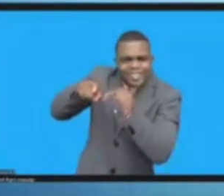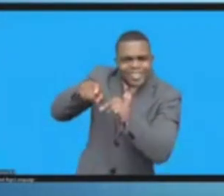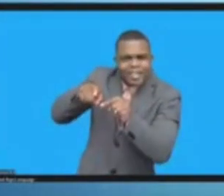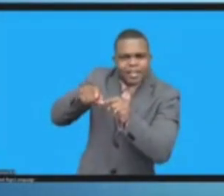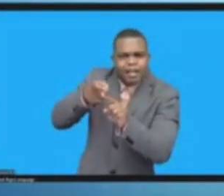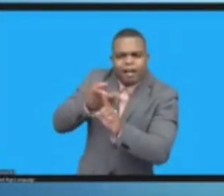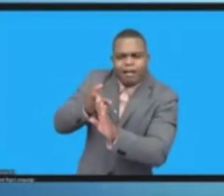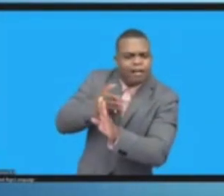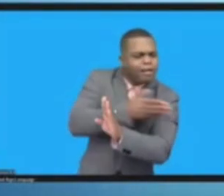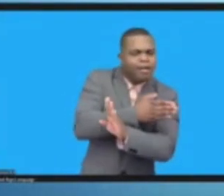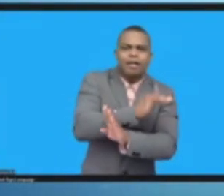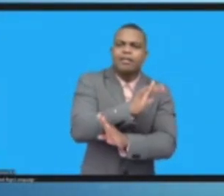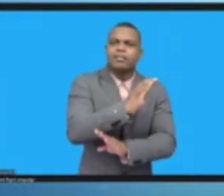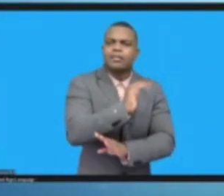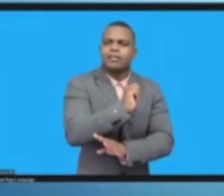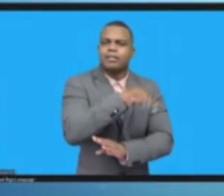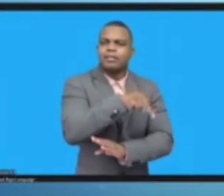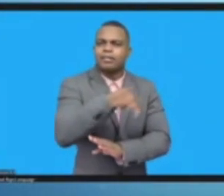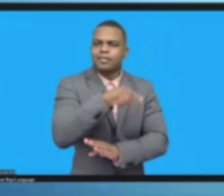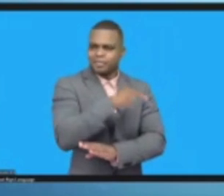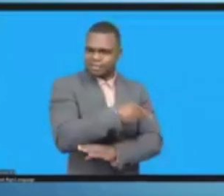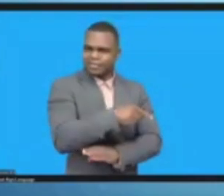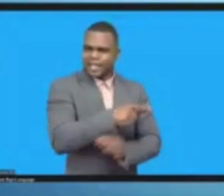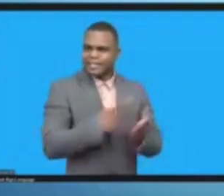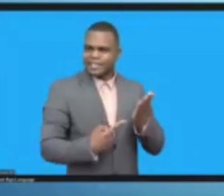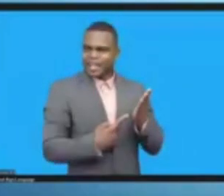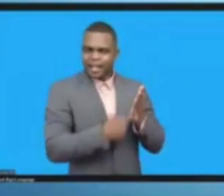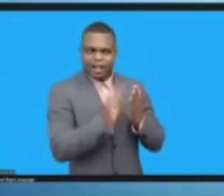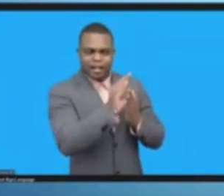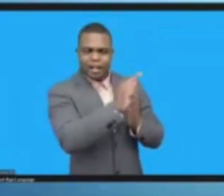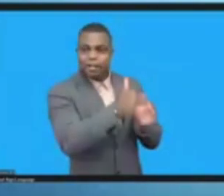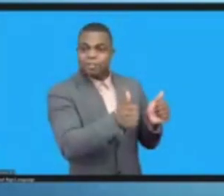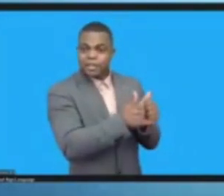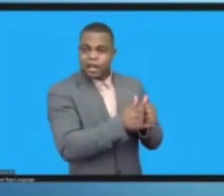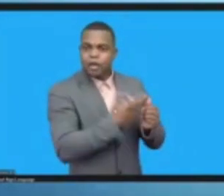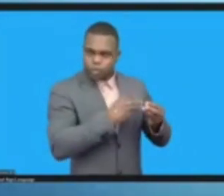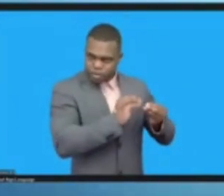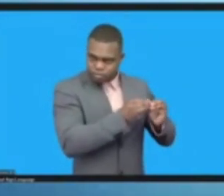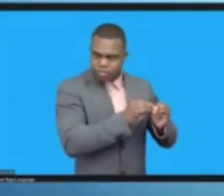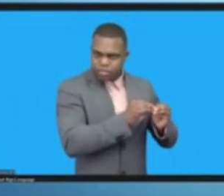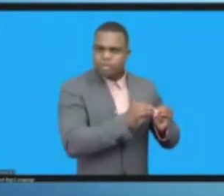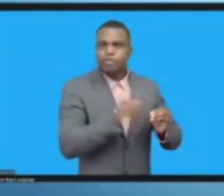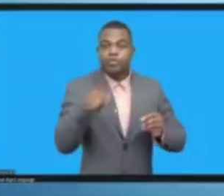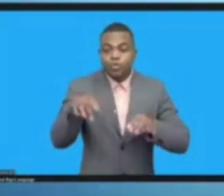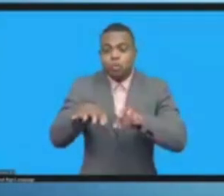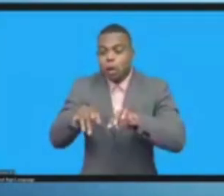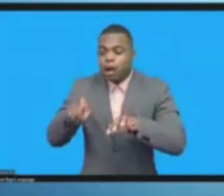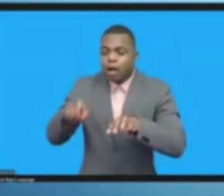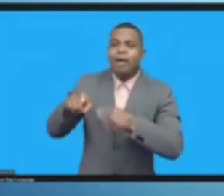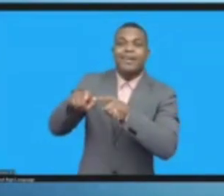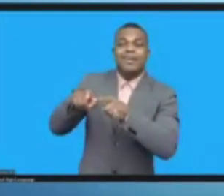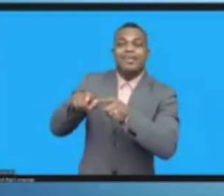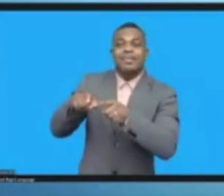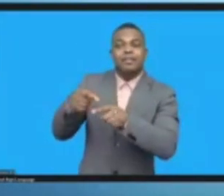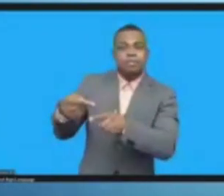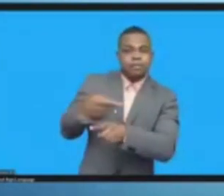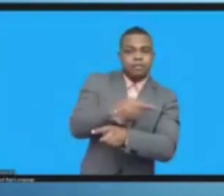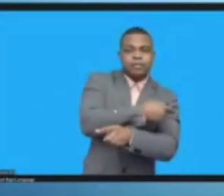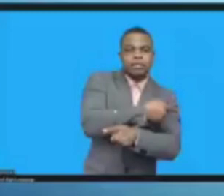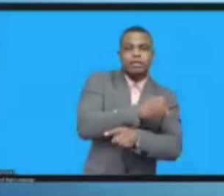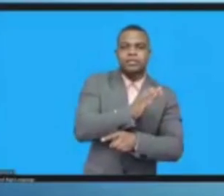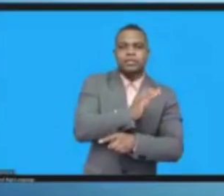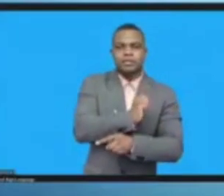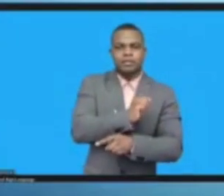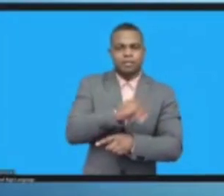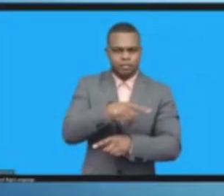internet se define con diferentes palabras Yo vengo de la comunidad técnica Así que lo voy a simplificar